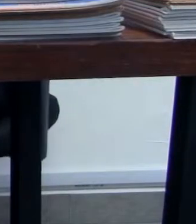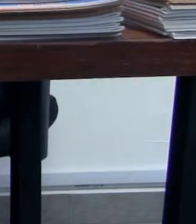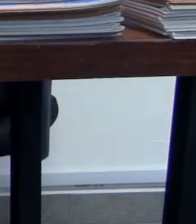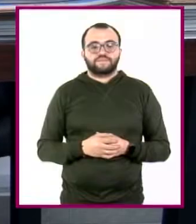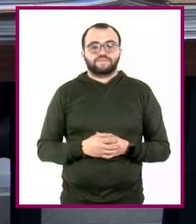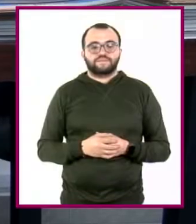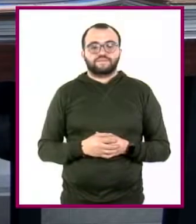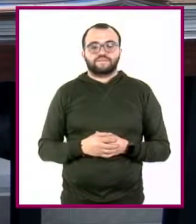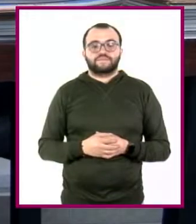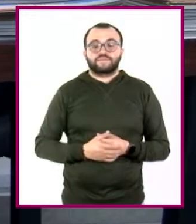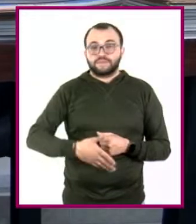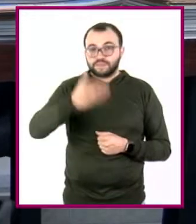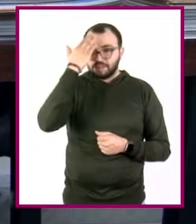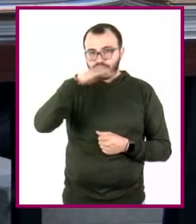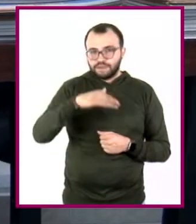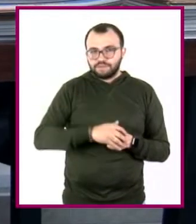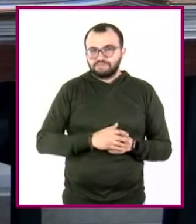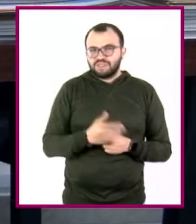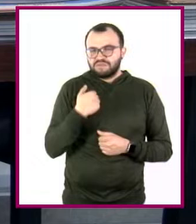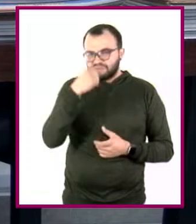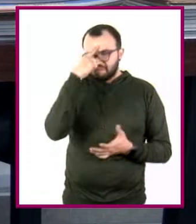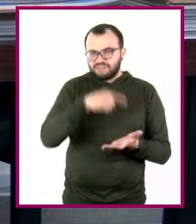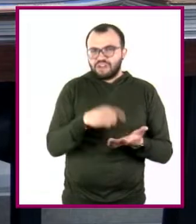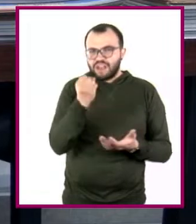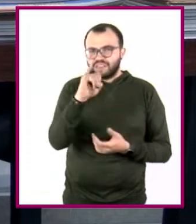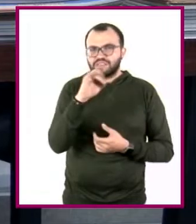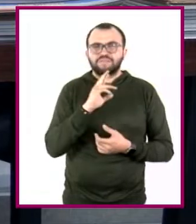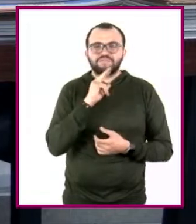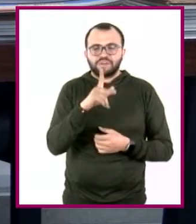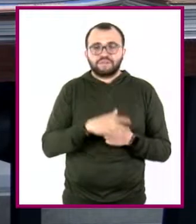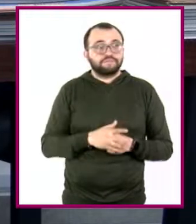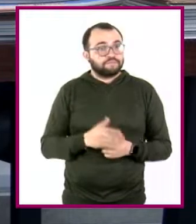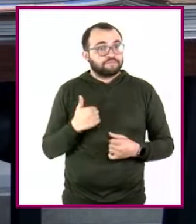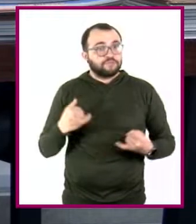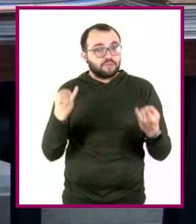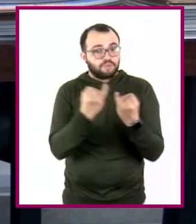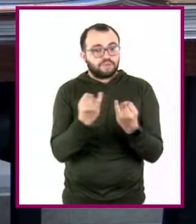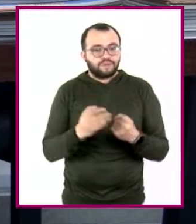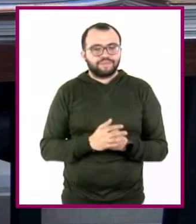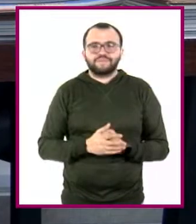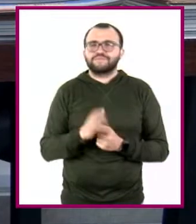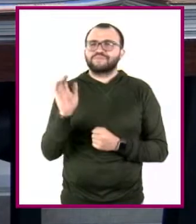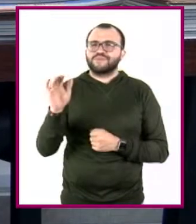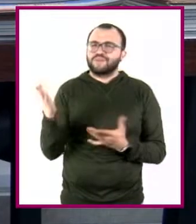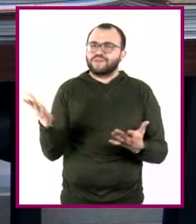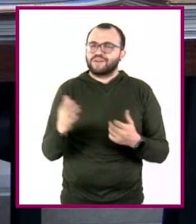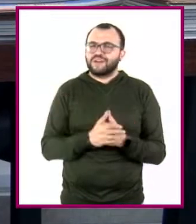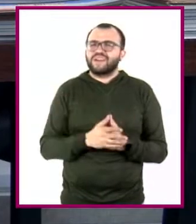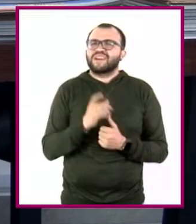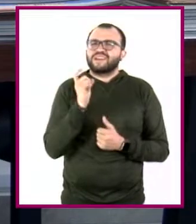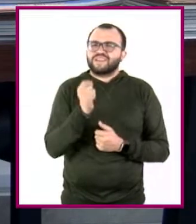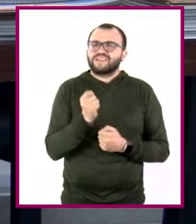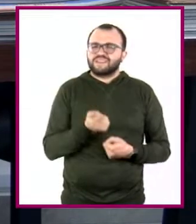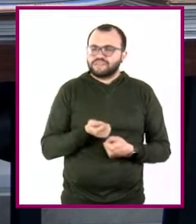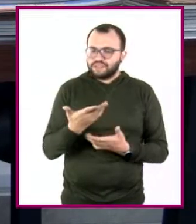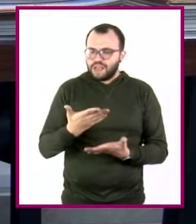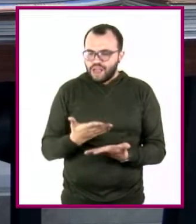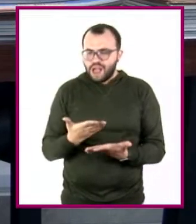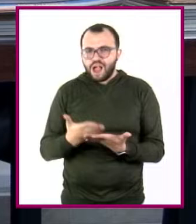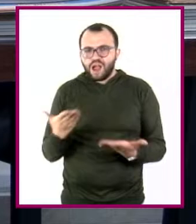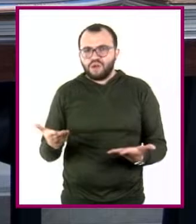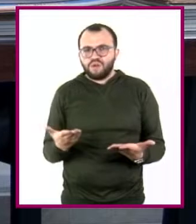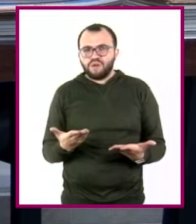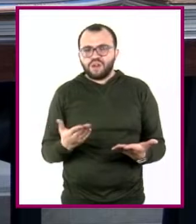¿Sabes? Siento que así está mejor. Sí, yo igual. Oye, bueno, ¿y qué es lo que llevamos hasta el momento,